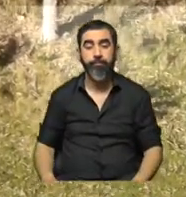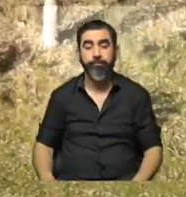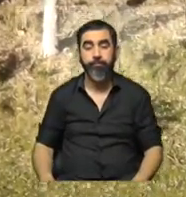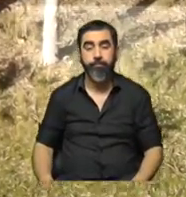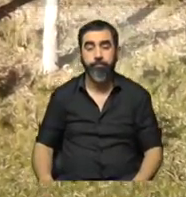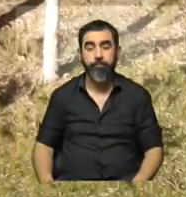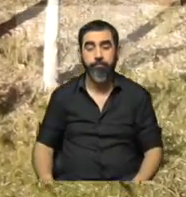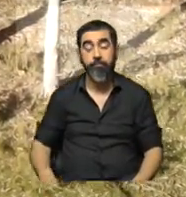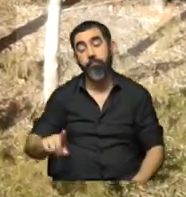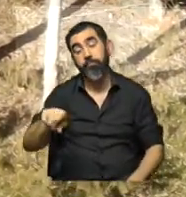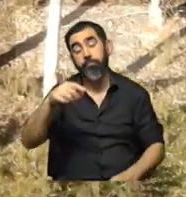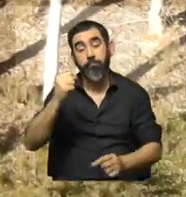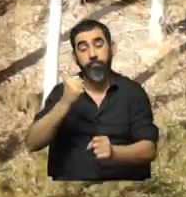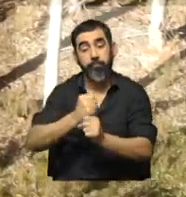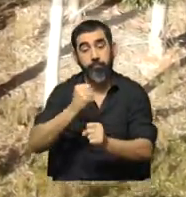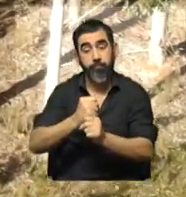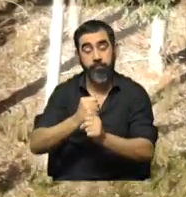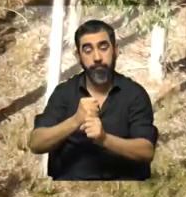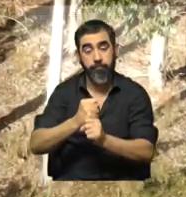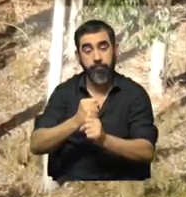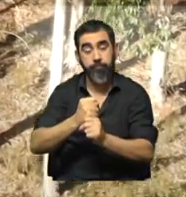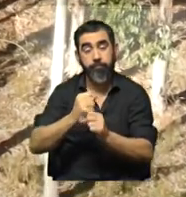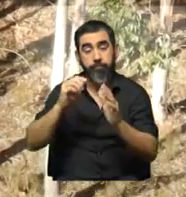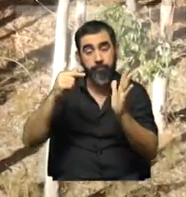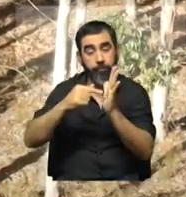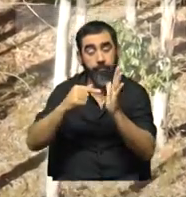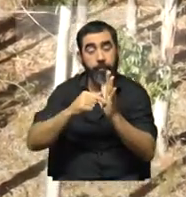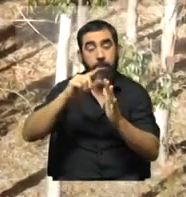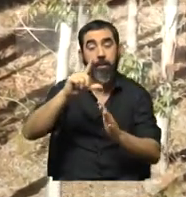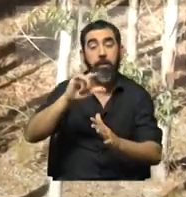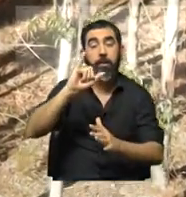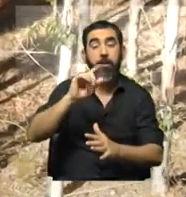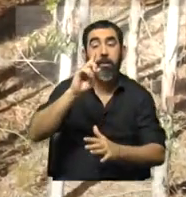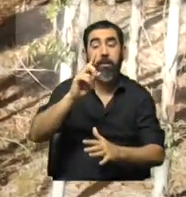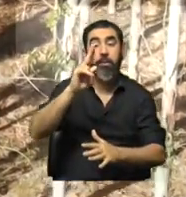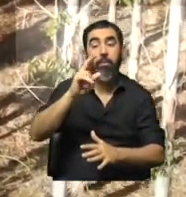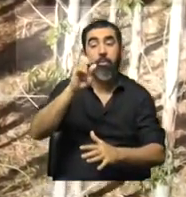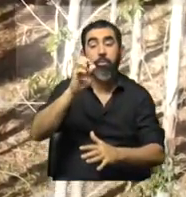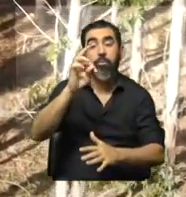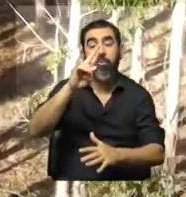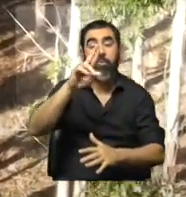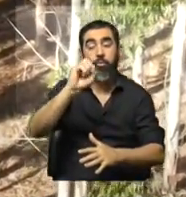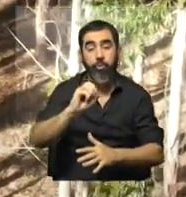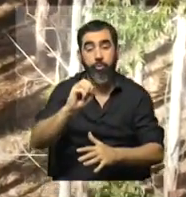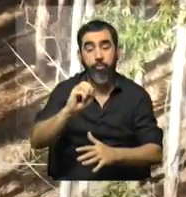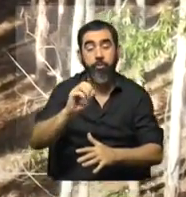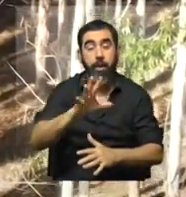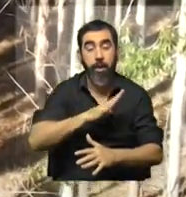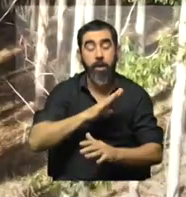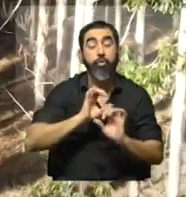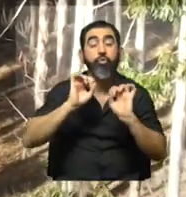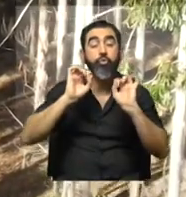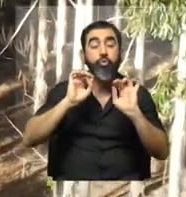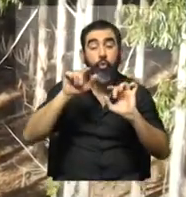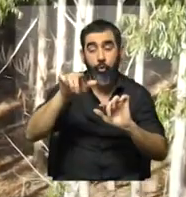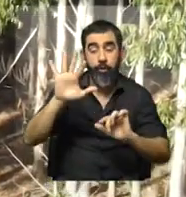Luego, en otro trabajo que nos concentramos específicamente en ligustro, obtuvimos como resultado que solo esta